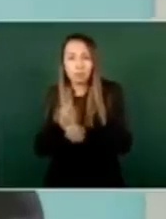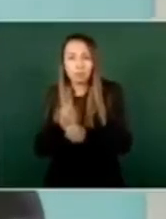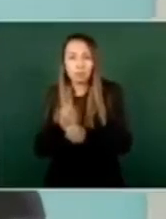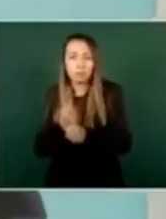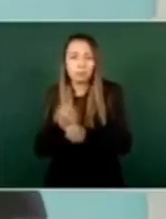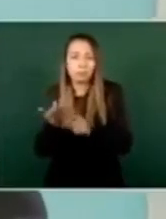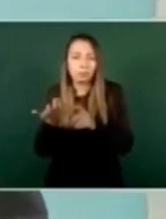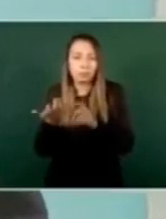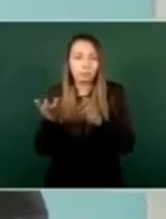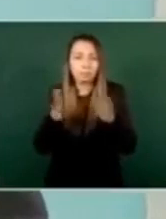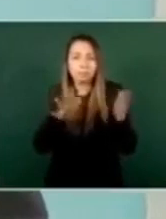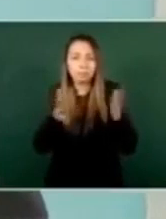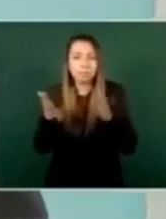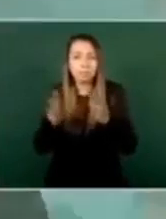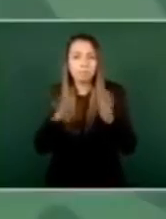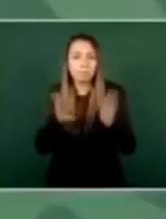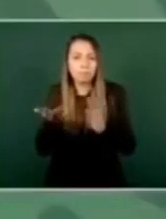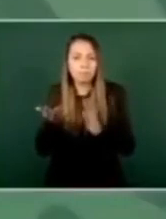términos generales,